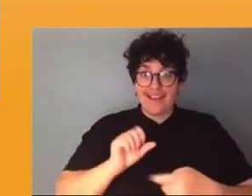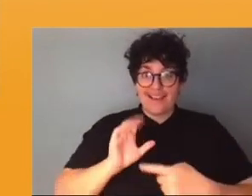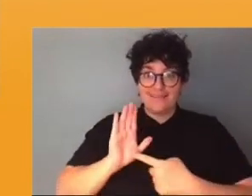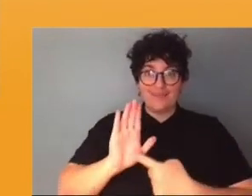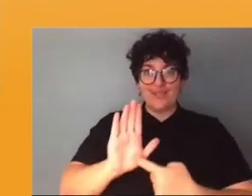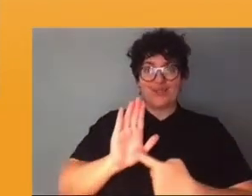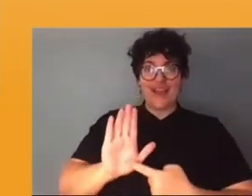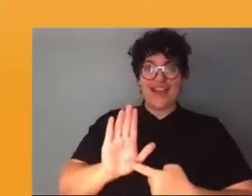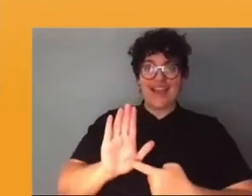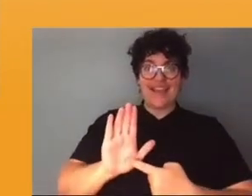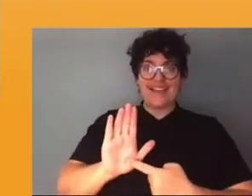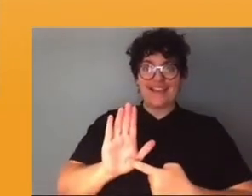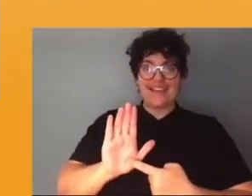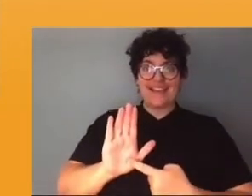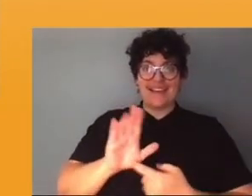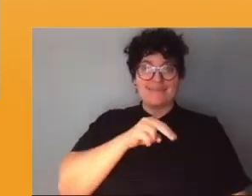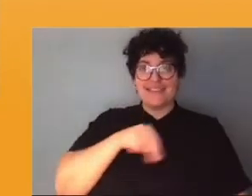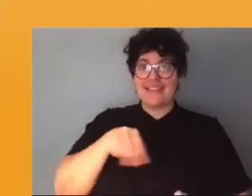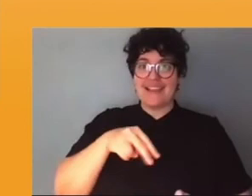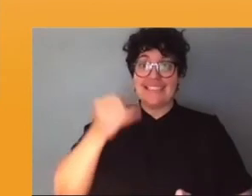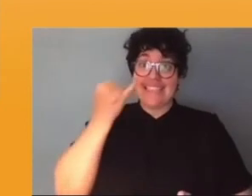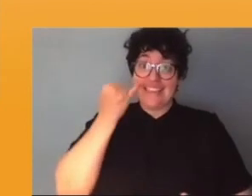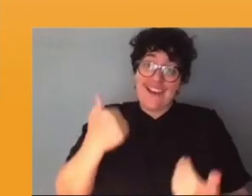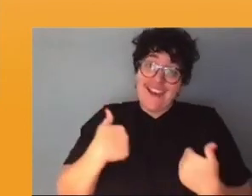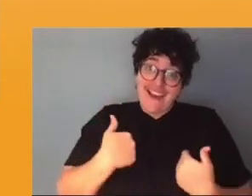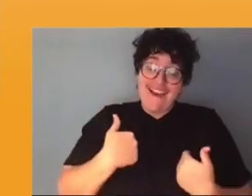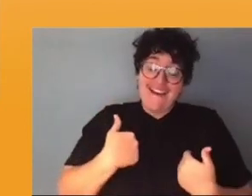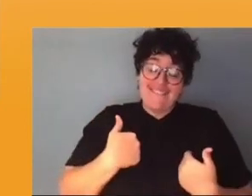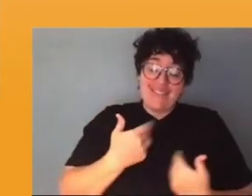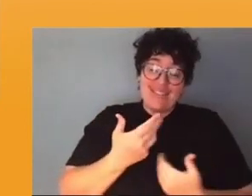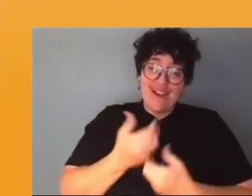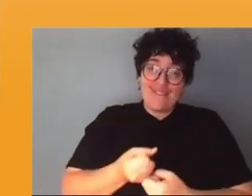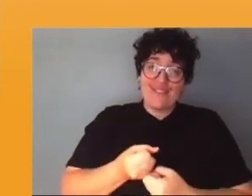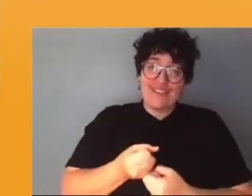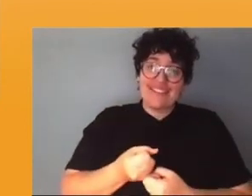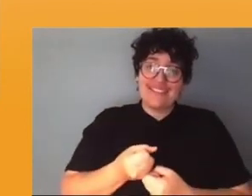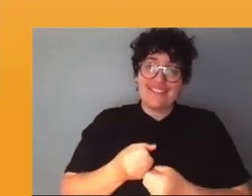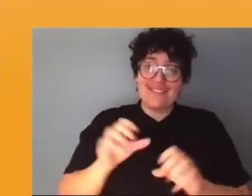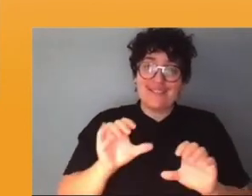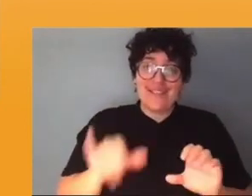creo que esa es una idea muy poderosa para mí.